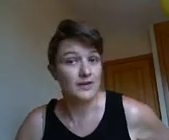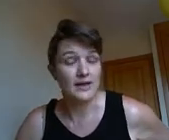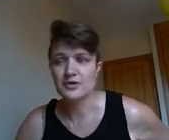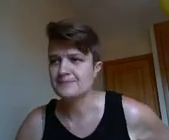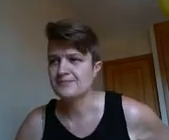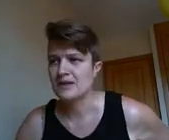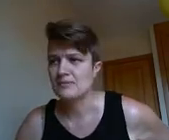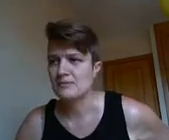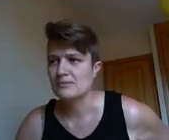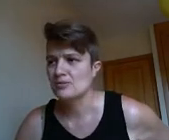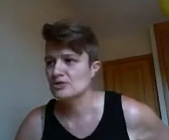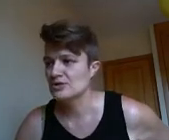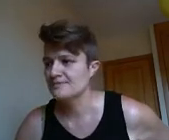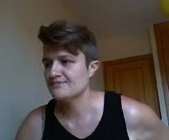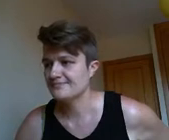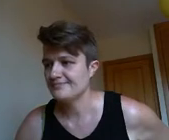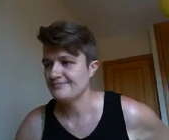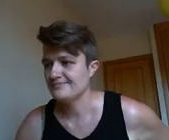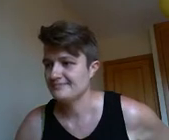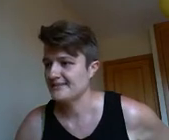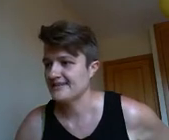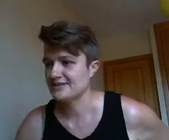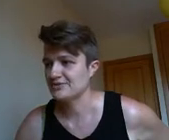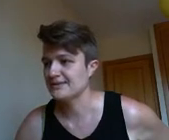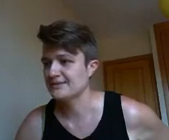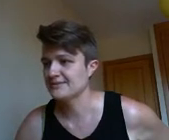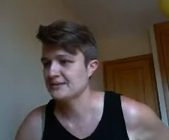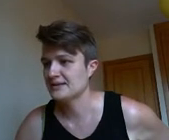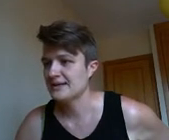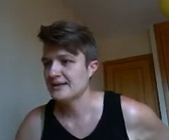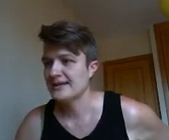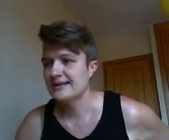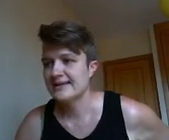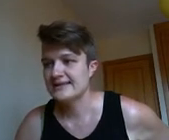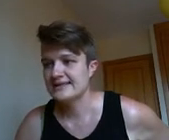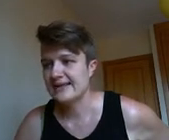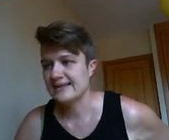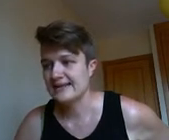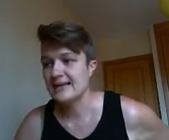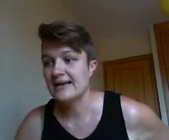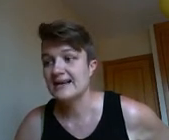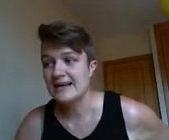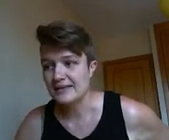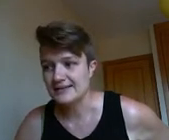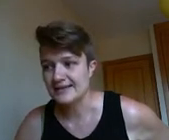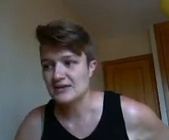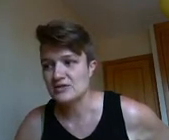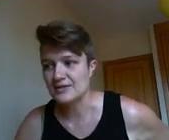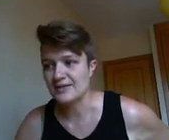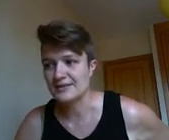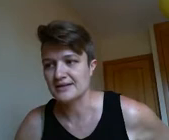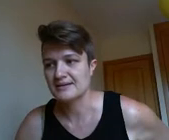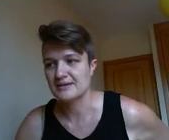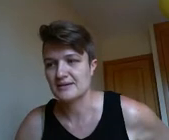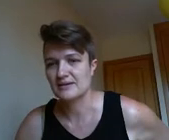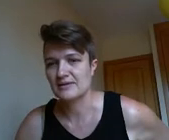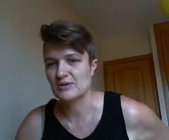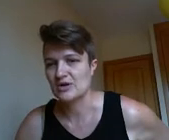propio ordenador. Pulso, ya está subido y tenéis que leer y aceptar las